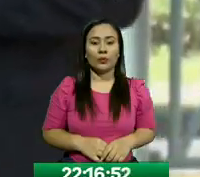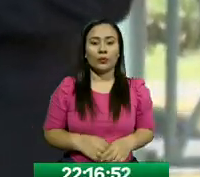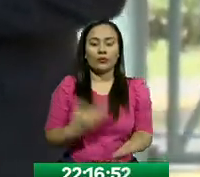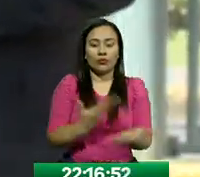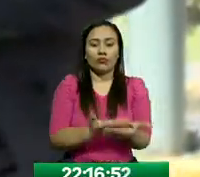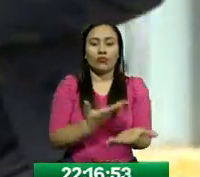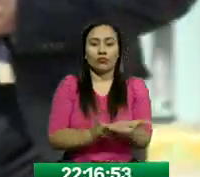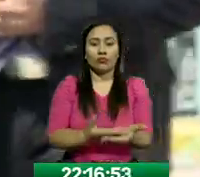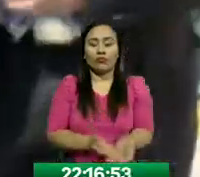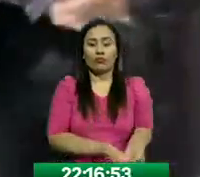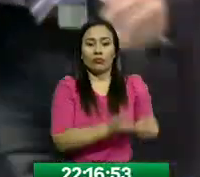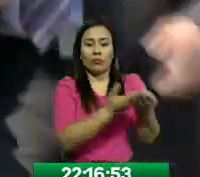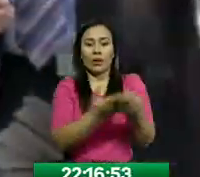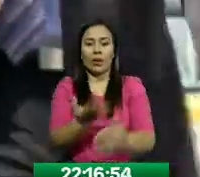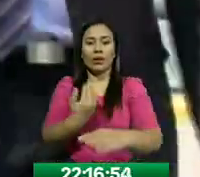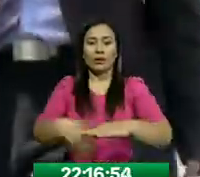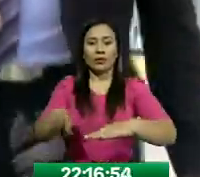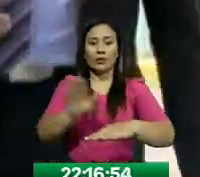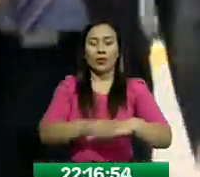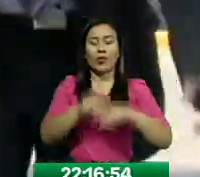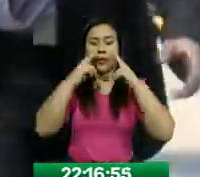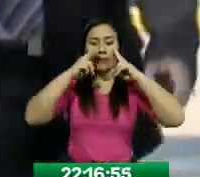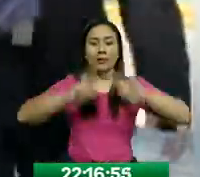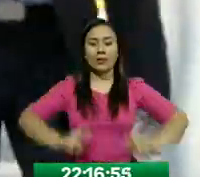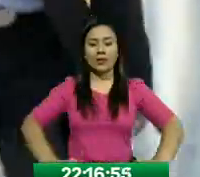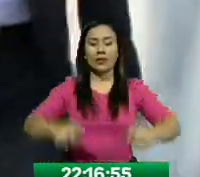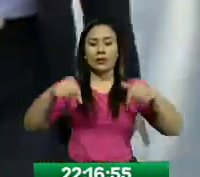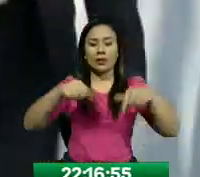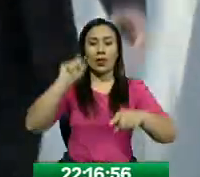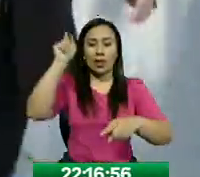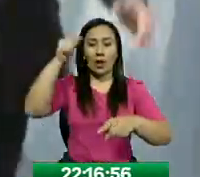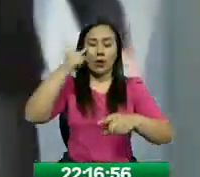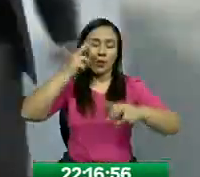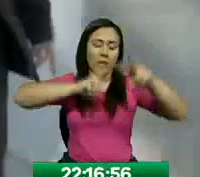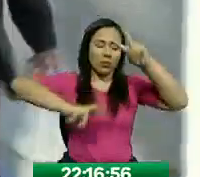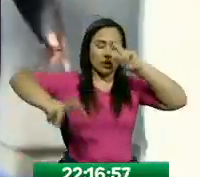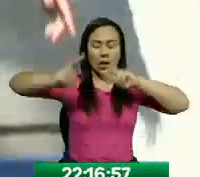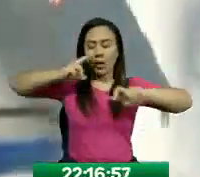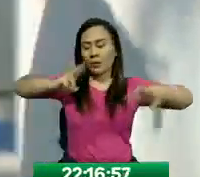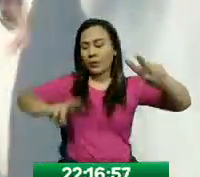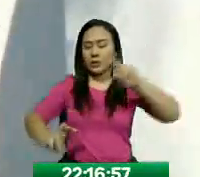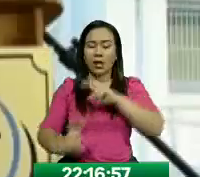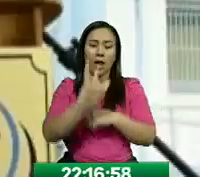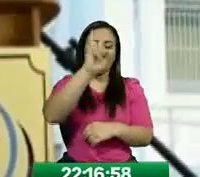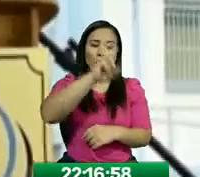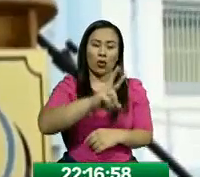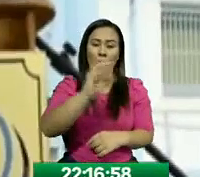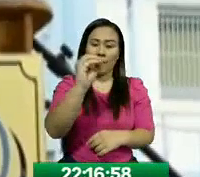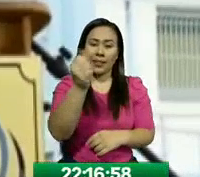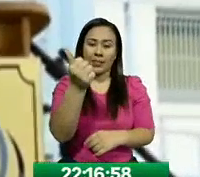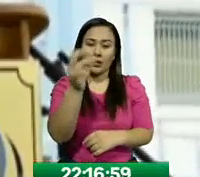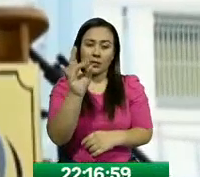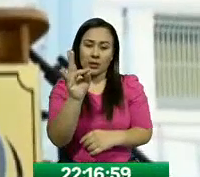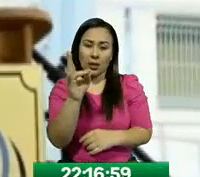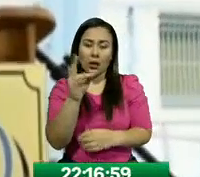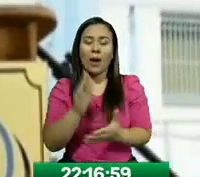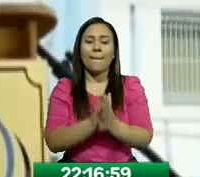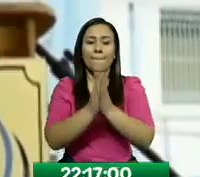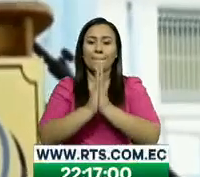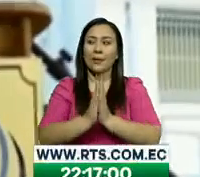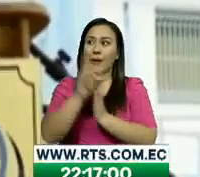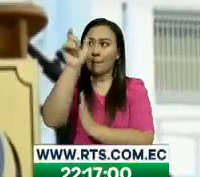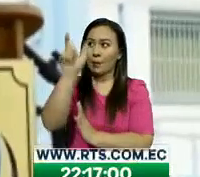con documentación relacionada al informe de la Unidad de Análisis Financiero y Económico UAFE del 2017, como el pedido de Tomislav